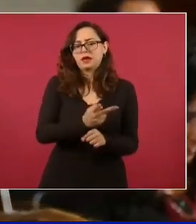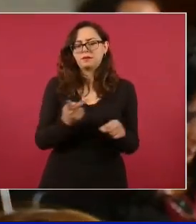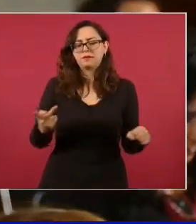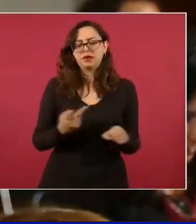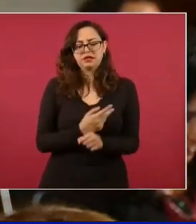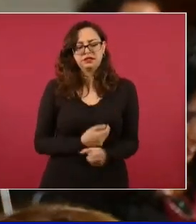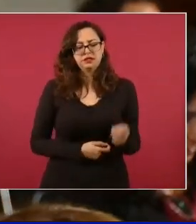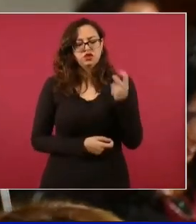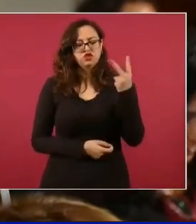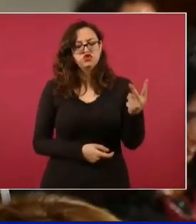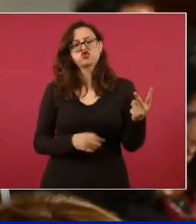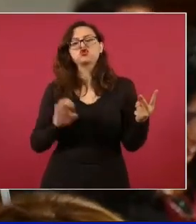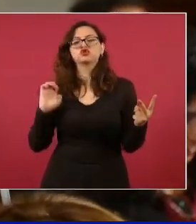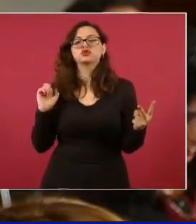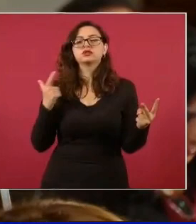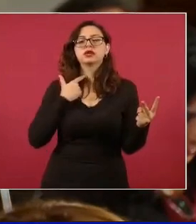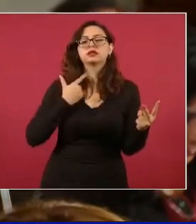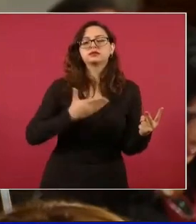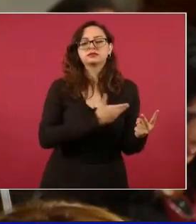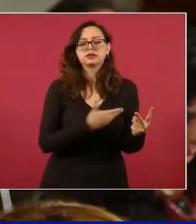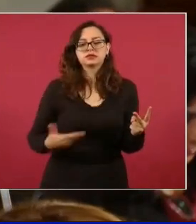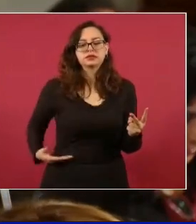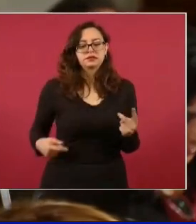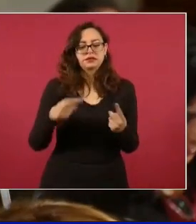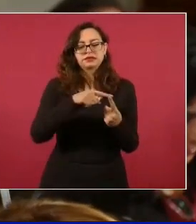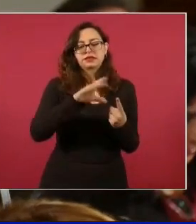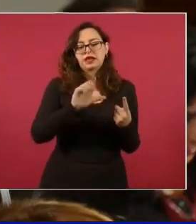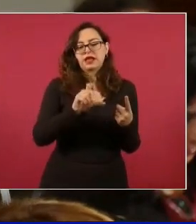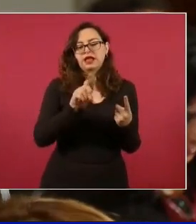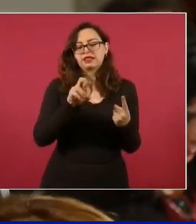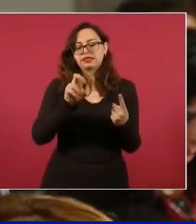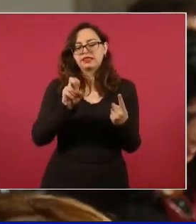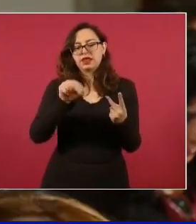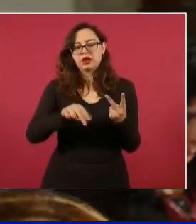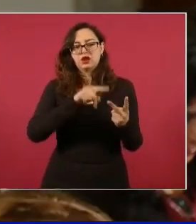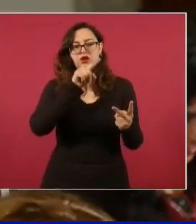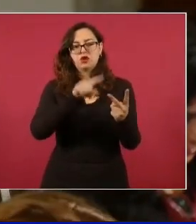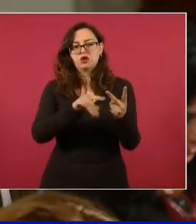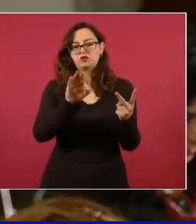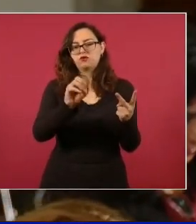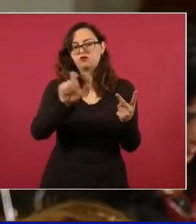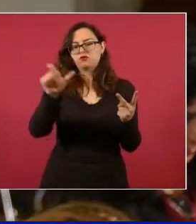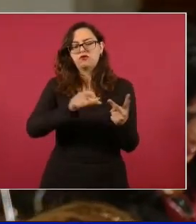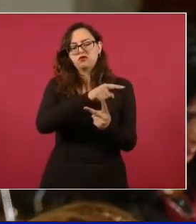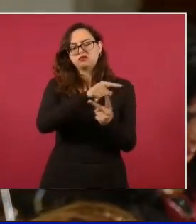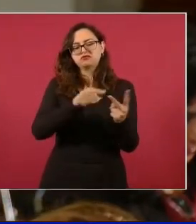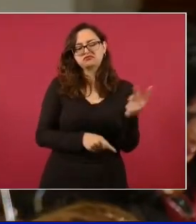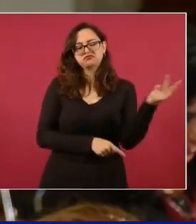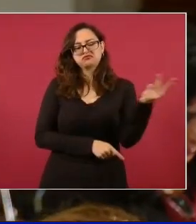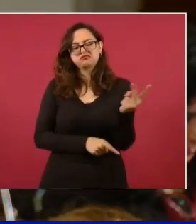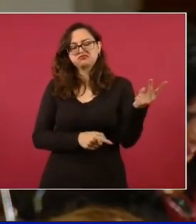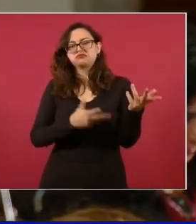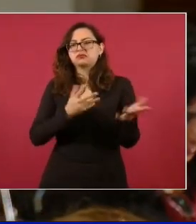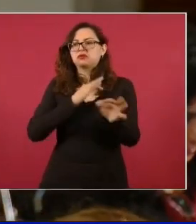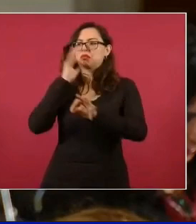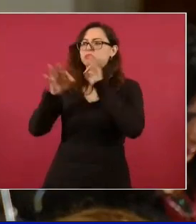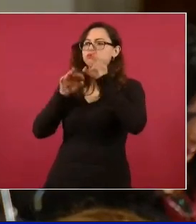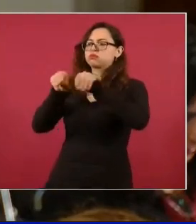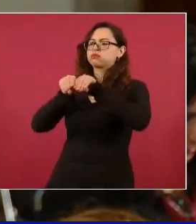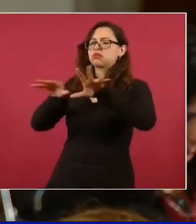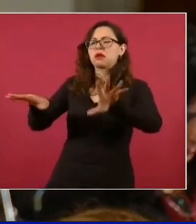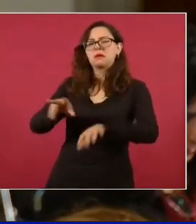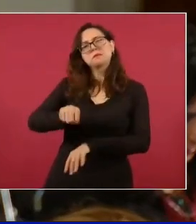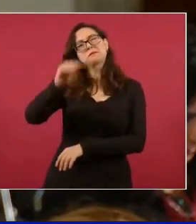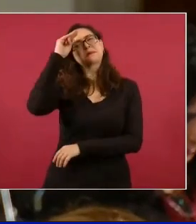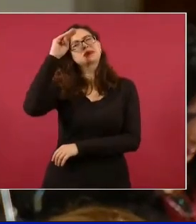pasó, ¿no? Que tiene más de una semana y que pues ya es una noticia vieja. Sin embargo, los daños que le han hecho estos